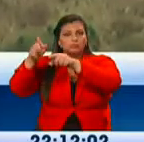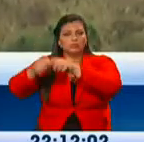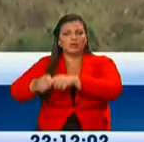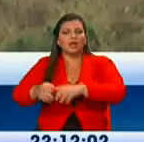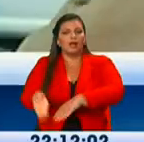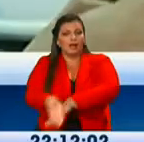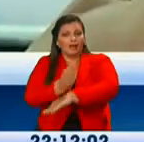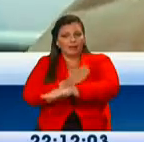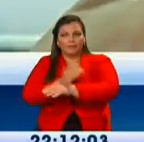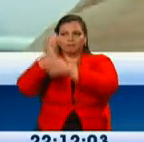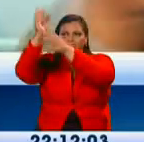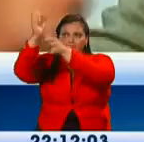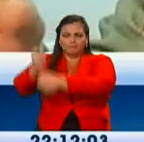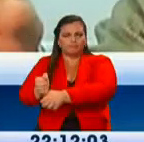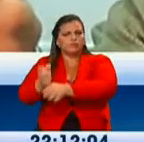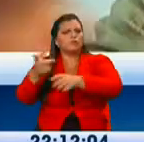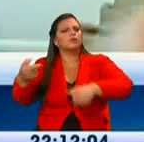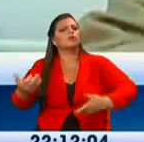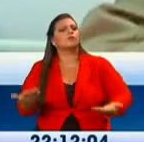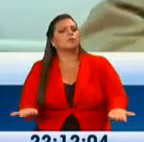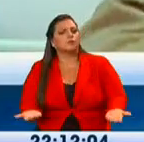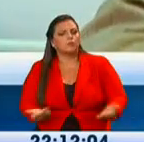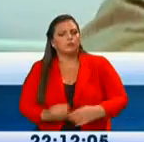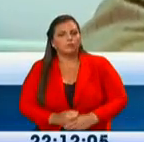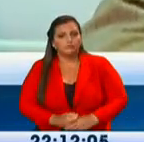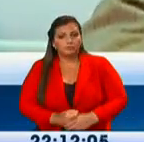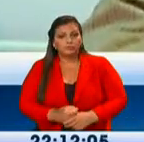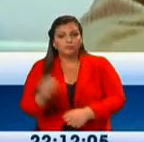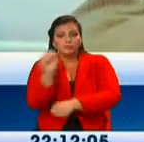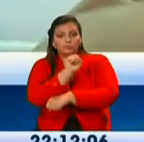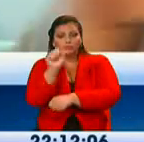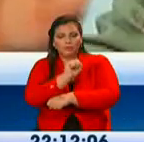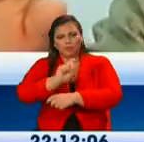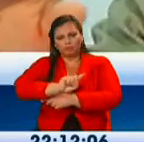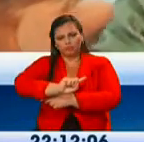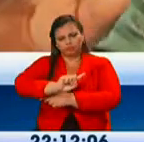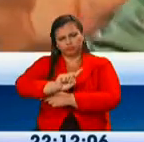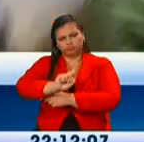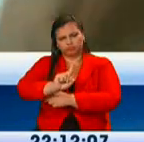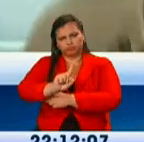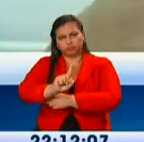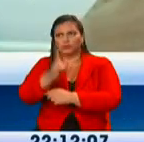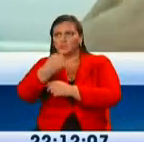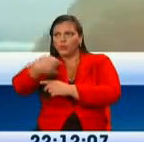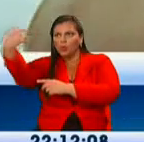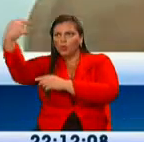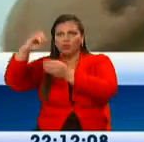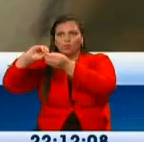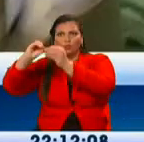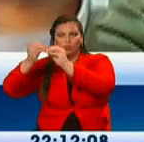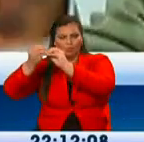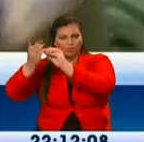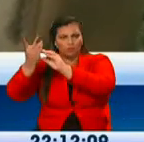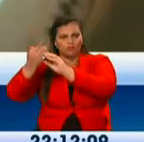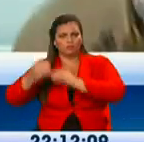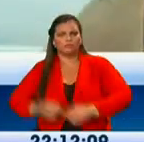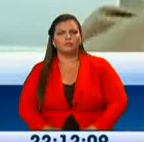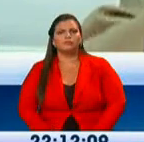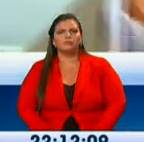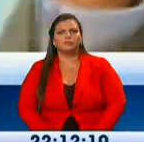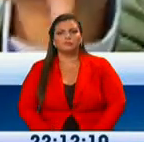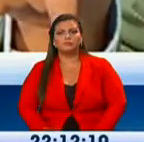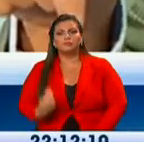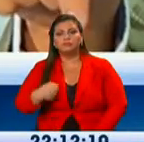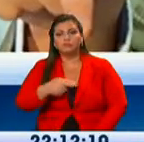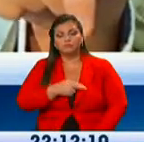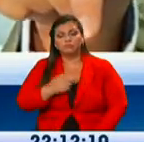de agosto. Aquí no son radares escondidos, no se busca multar para recaudar y que esta institución viva de la